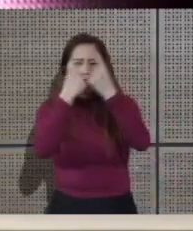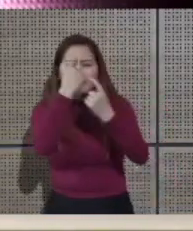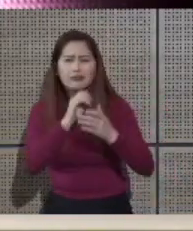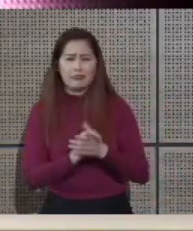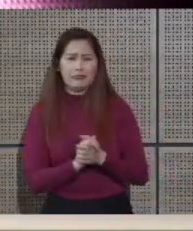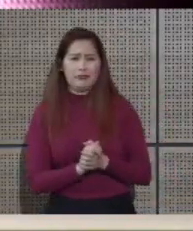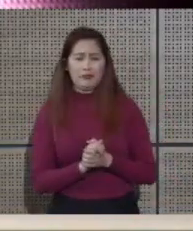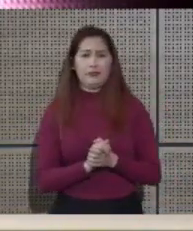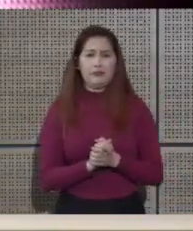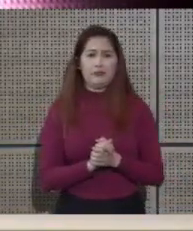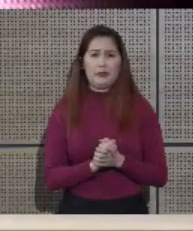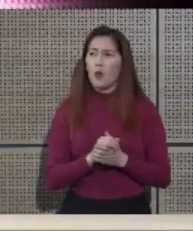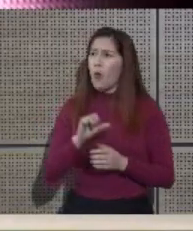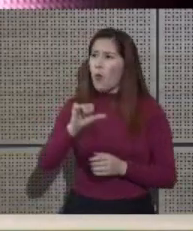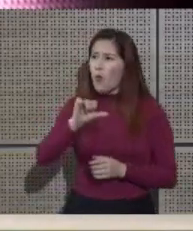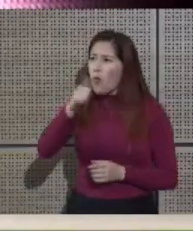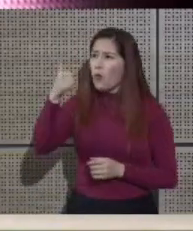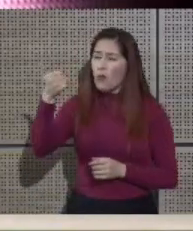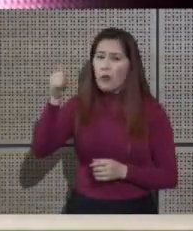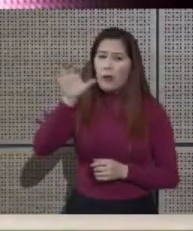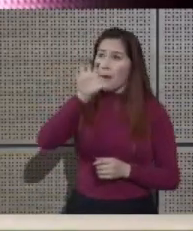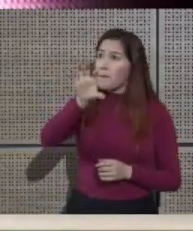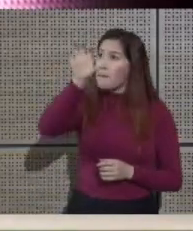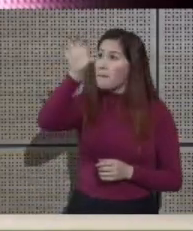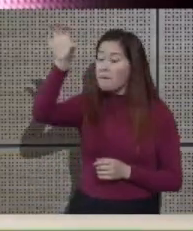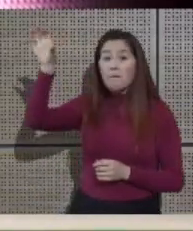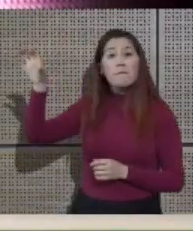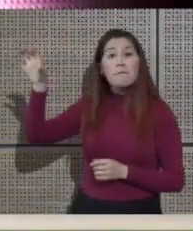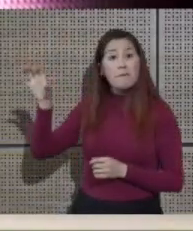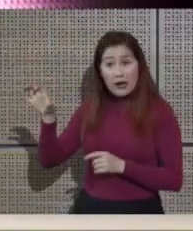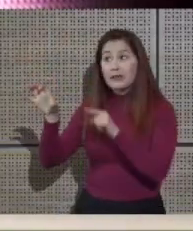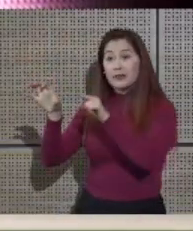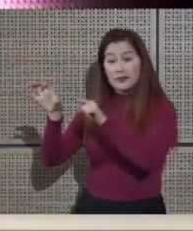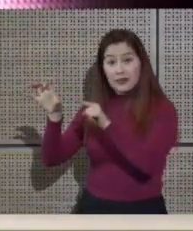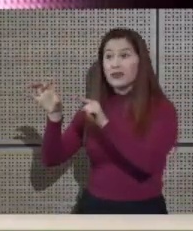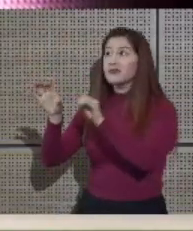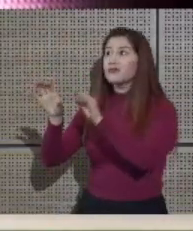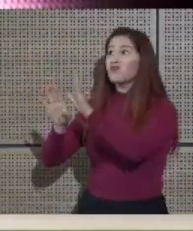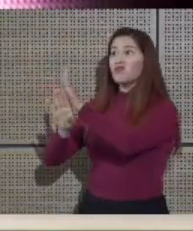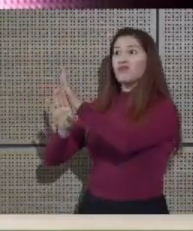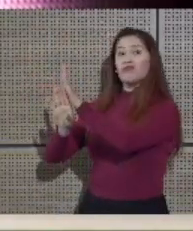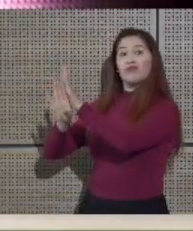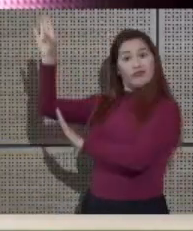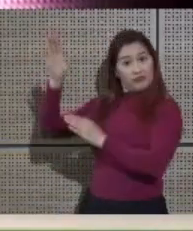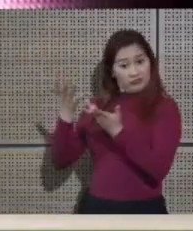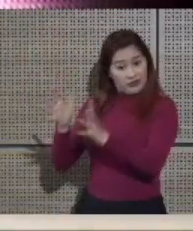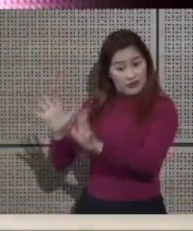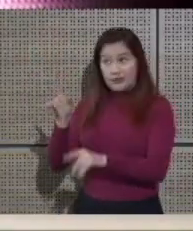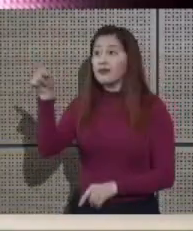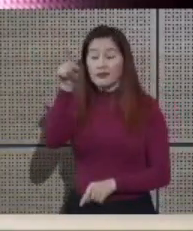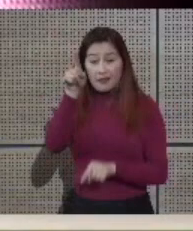a nosotros en el mundo que han logrado dar efectivamente ese salto.